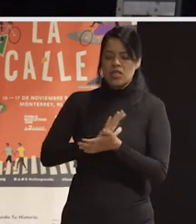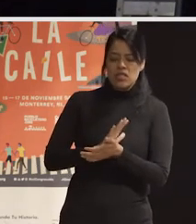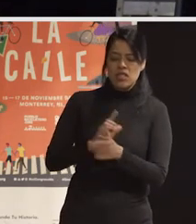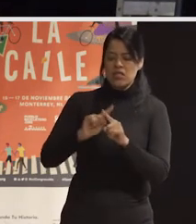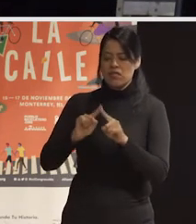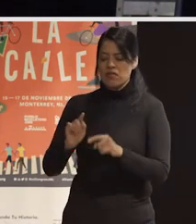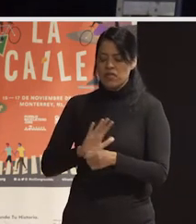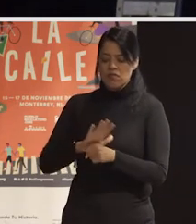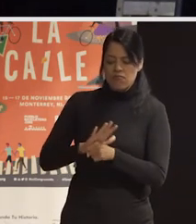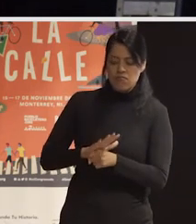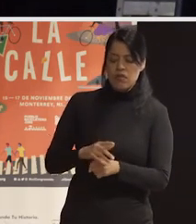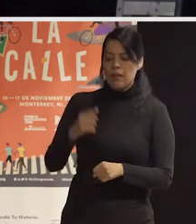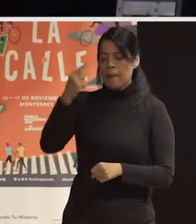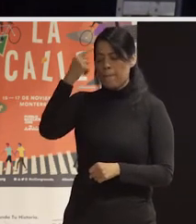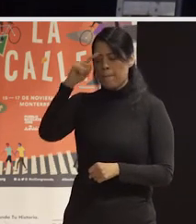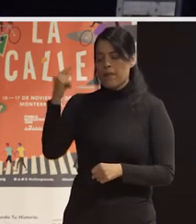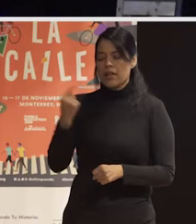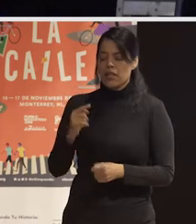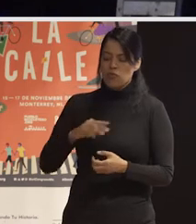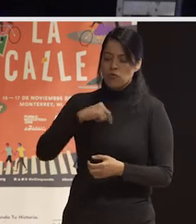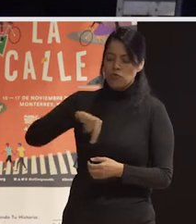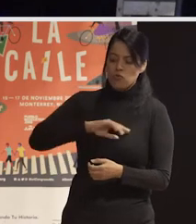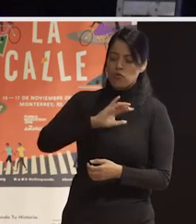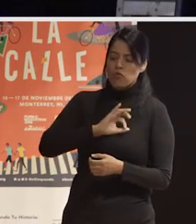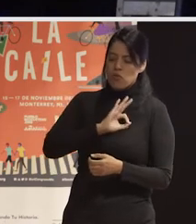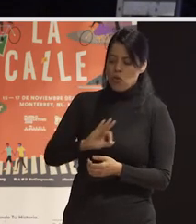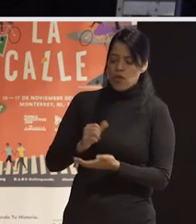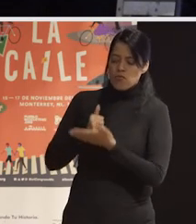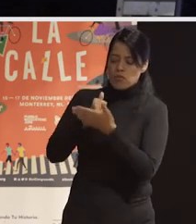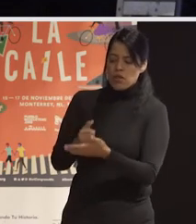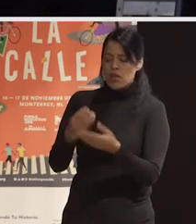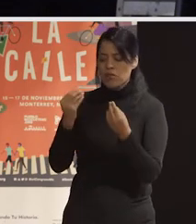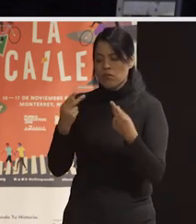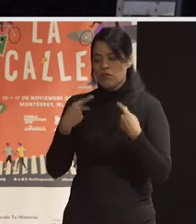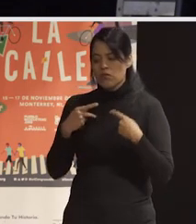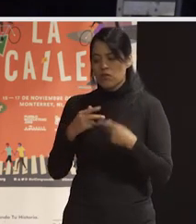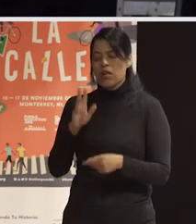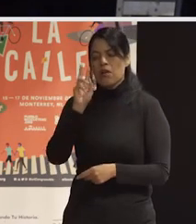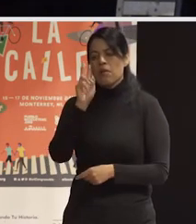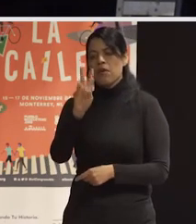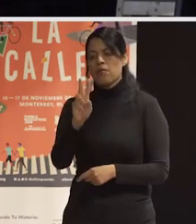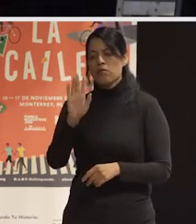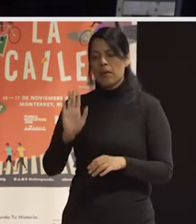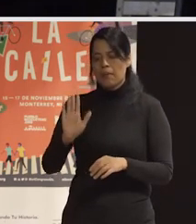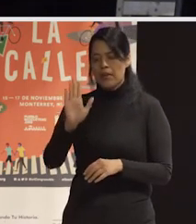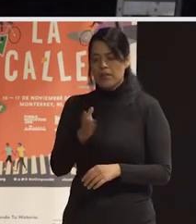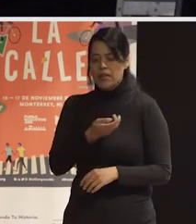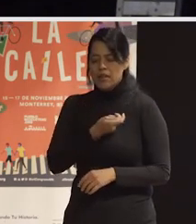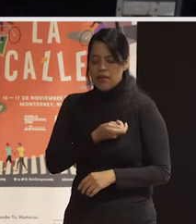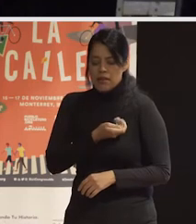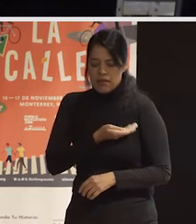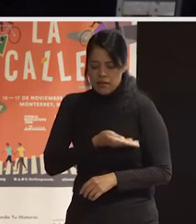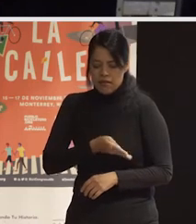y simultáneos para que podamos actuar en solidaridad a muchos nos parece que la época de la colonización ya es la historia